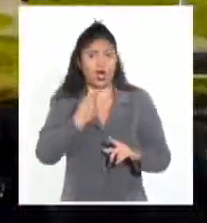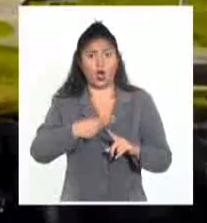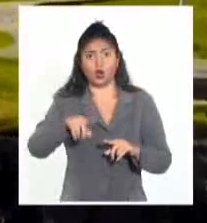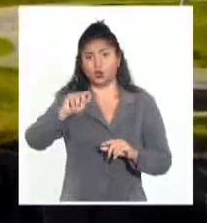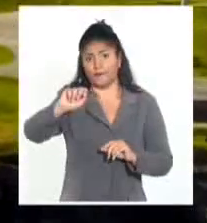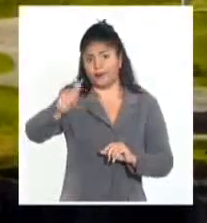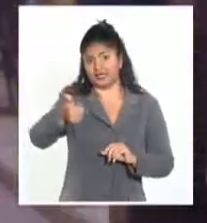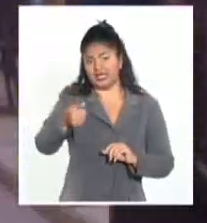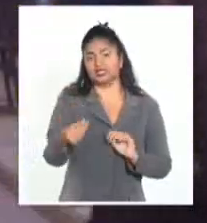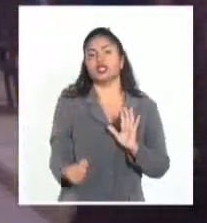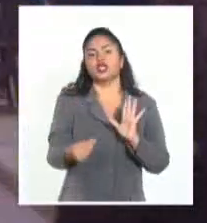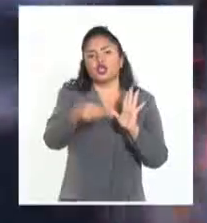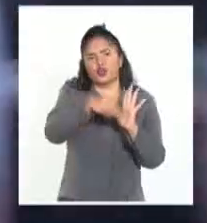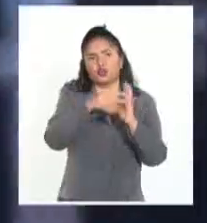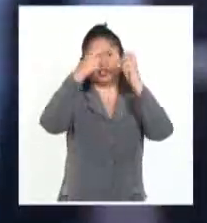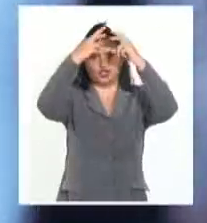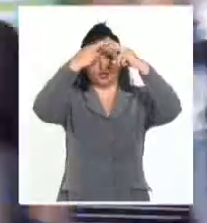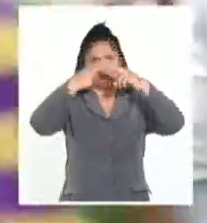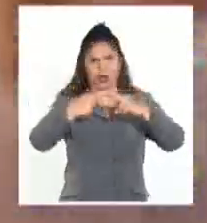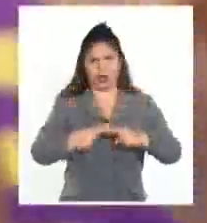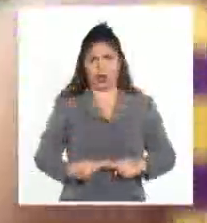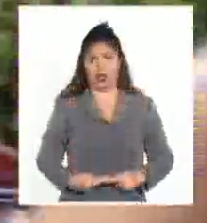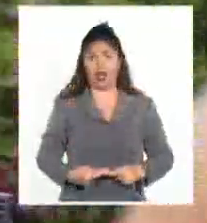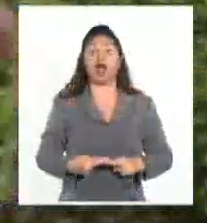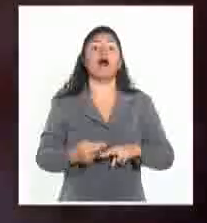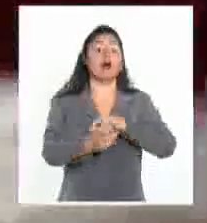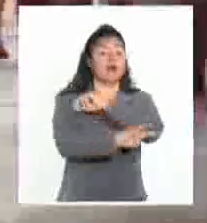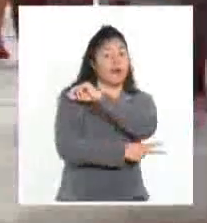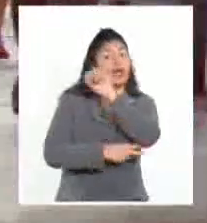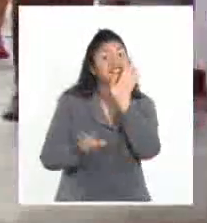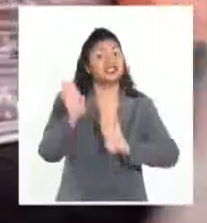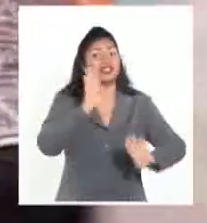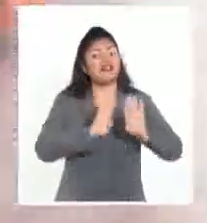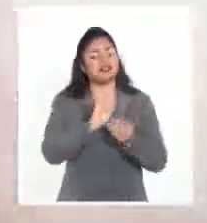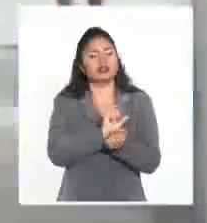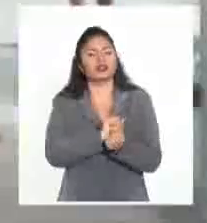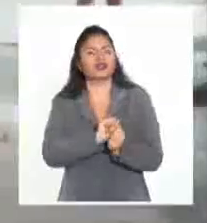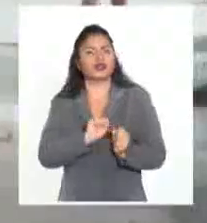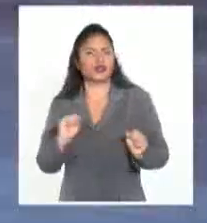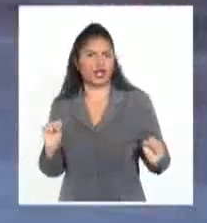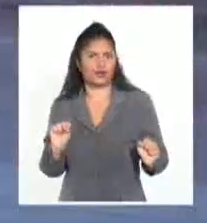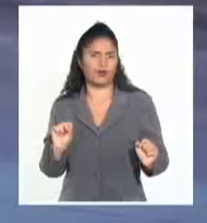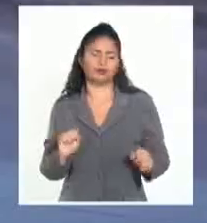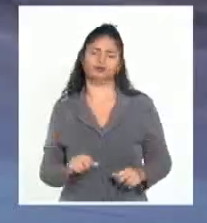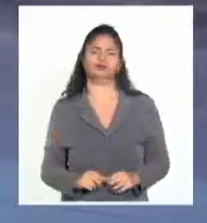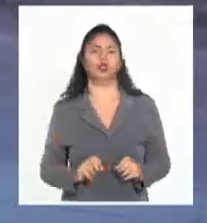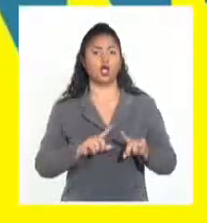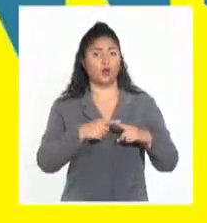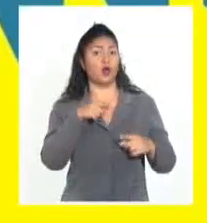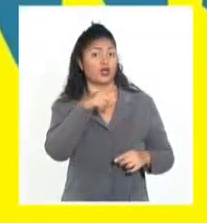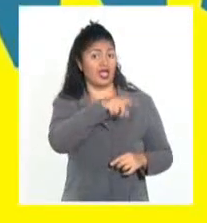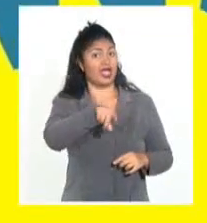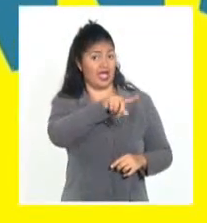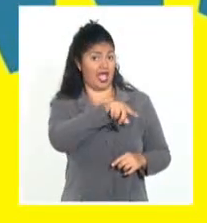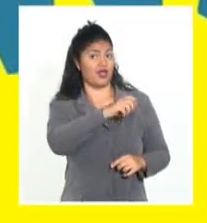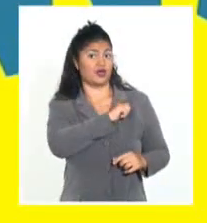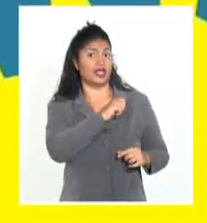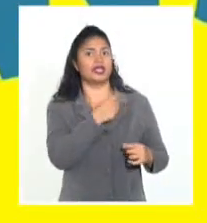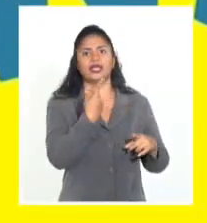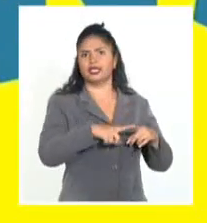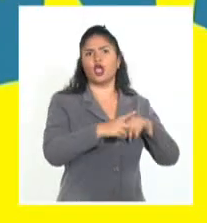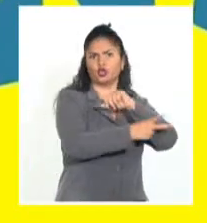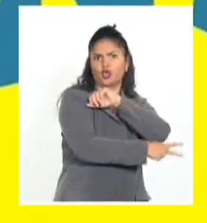en la lista de países patrocinadores del terrorismo, con vistas a ganar aliados entre terroristas y mafiosos de